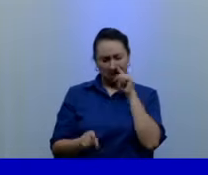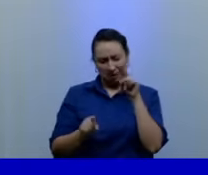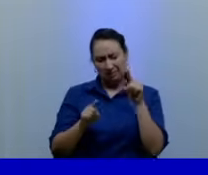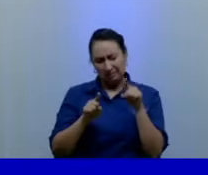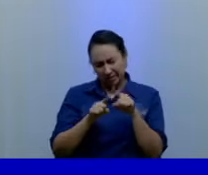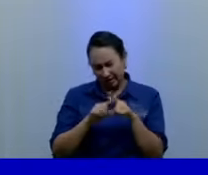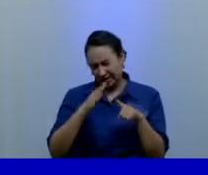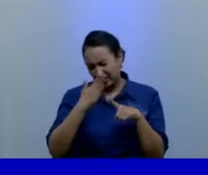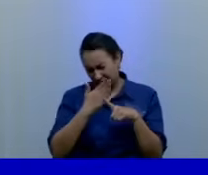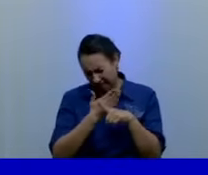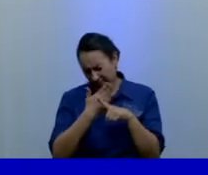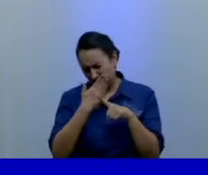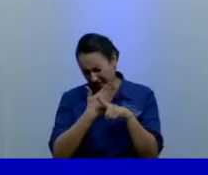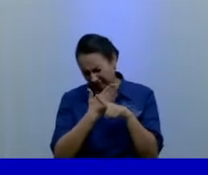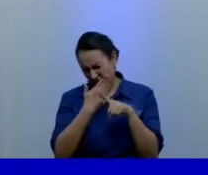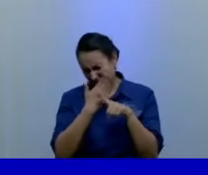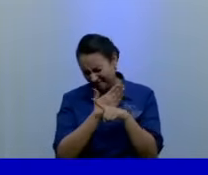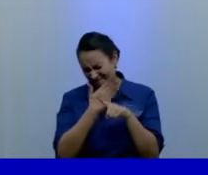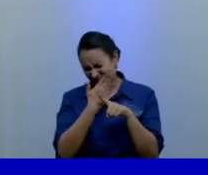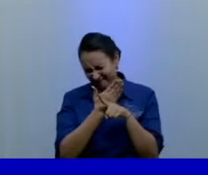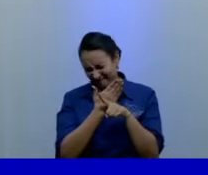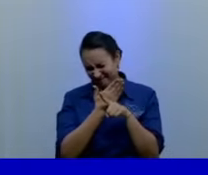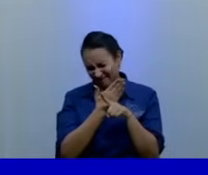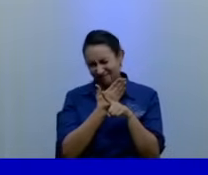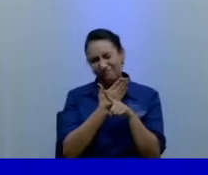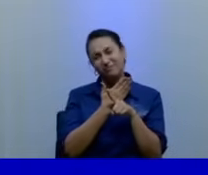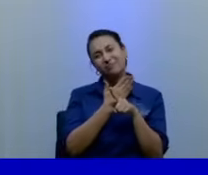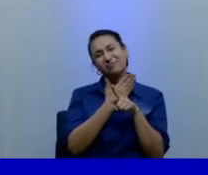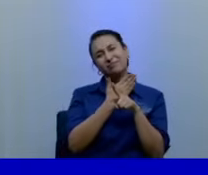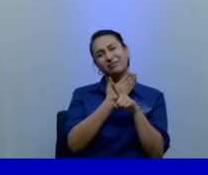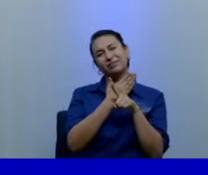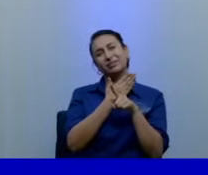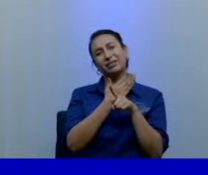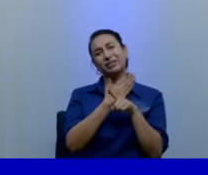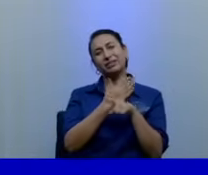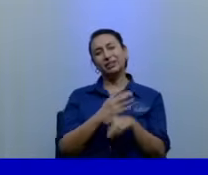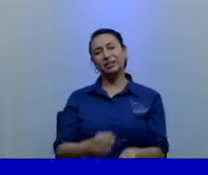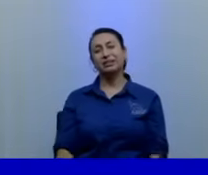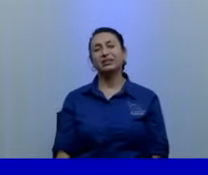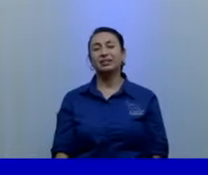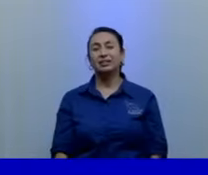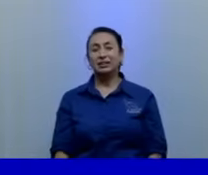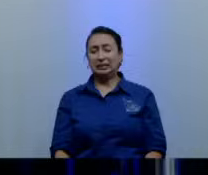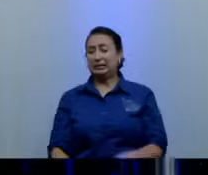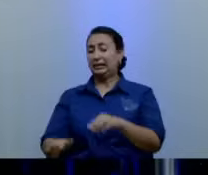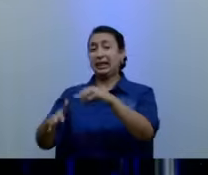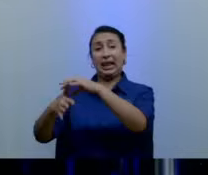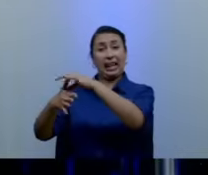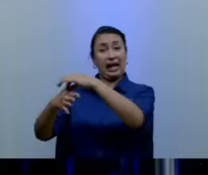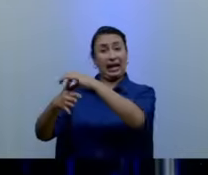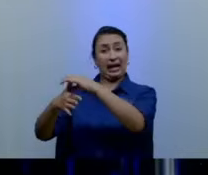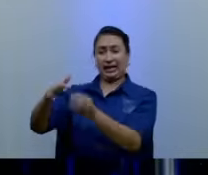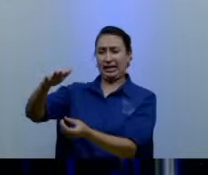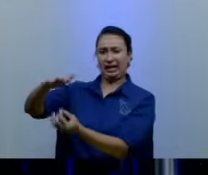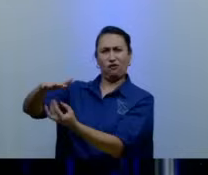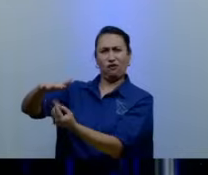Porque imagínese usted. Si esa carne pudiera gritar,